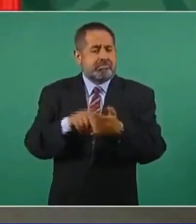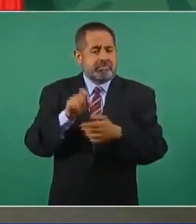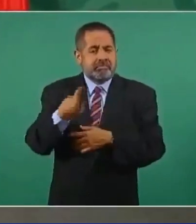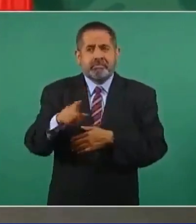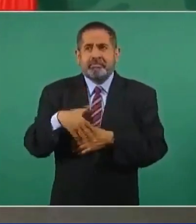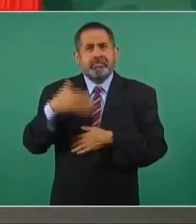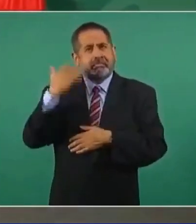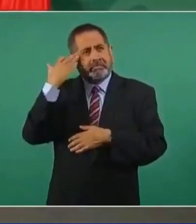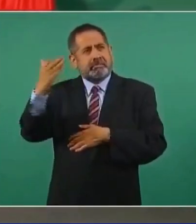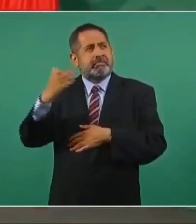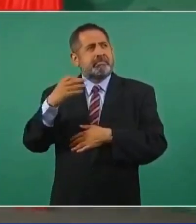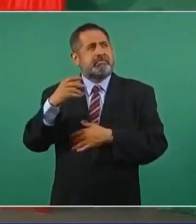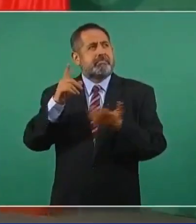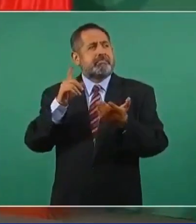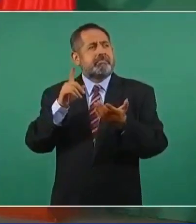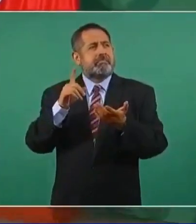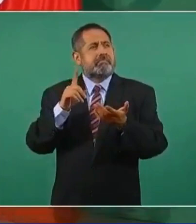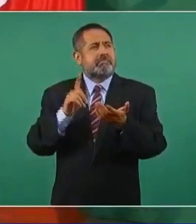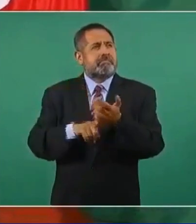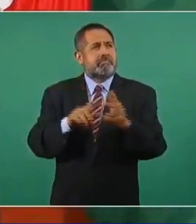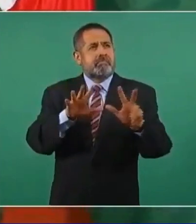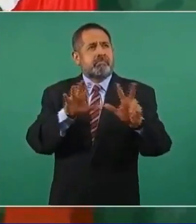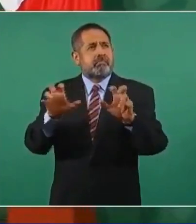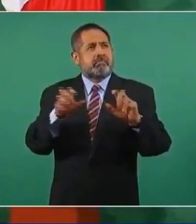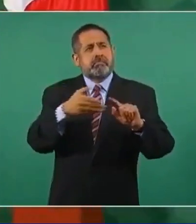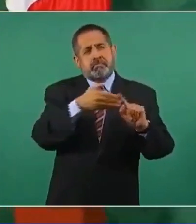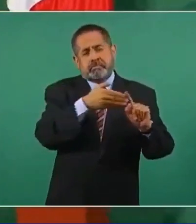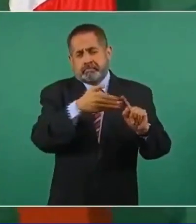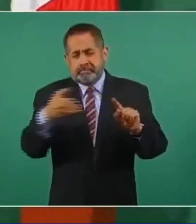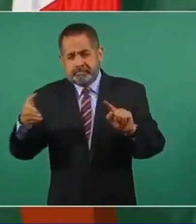del siglo XIX hasta